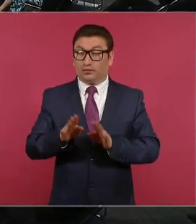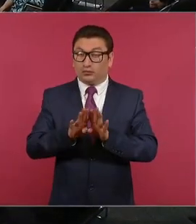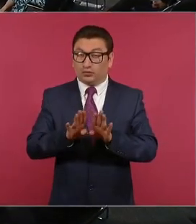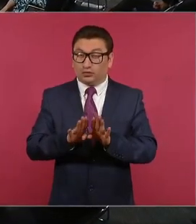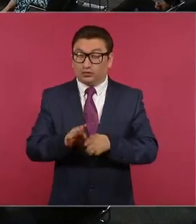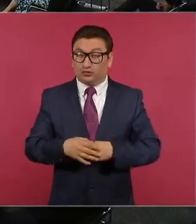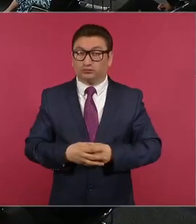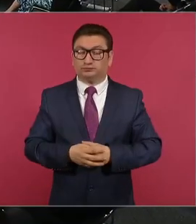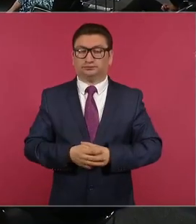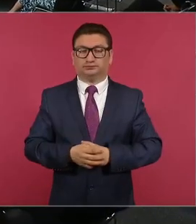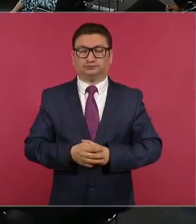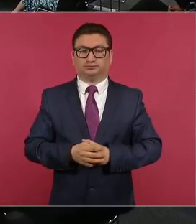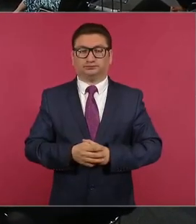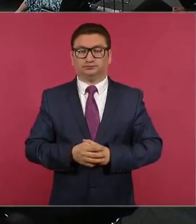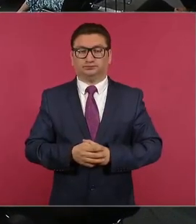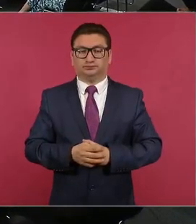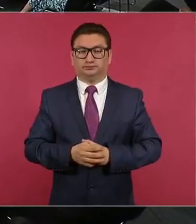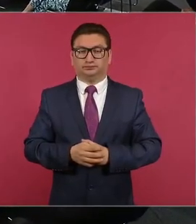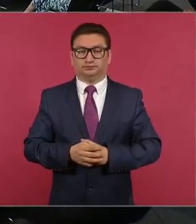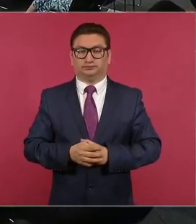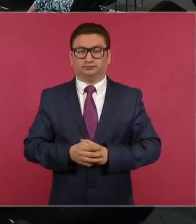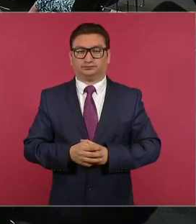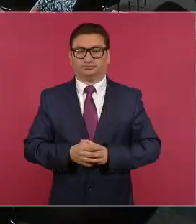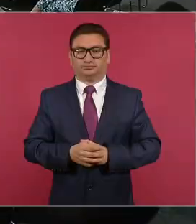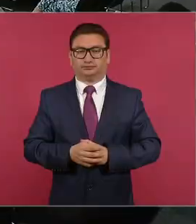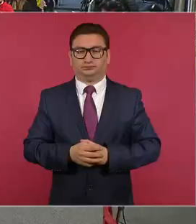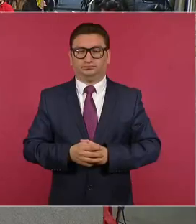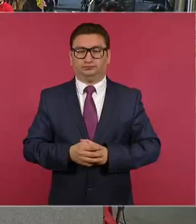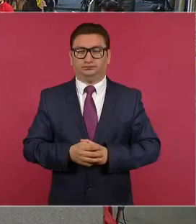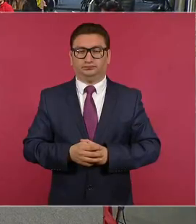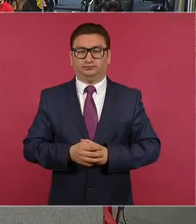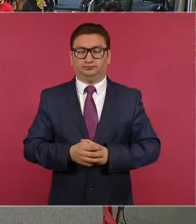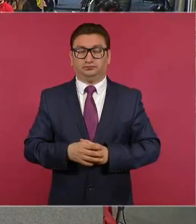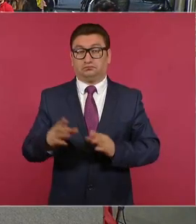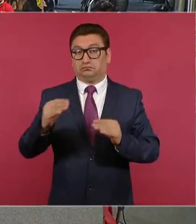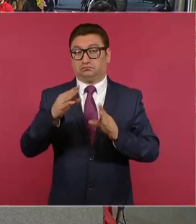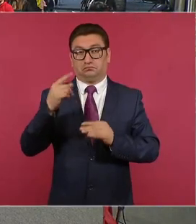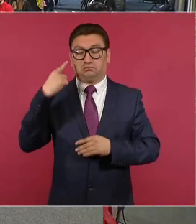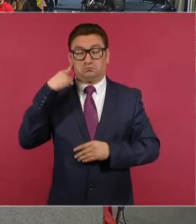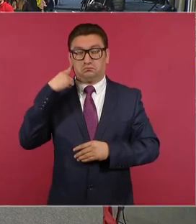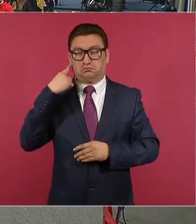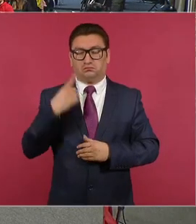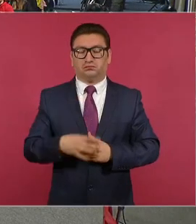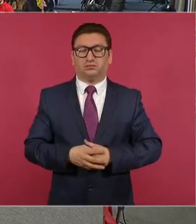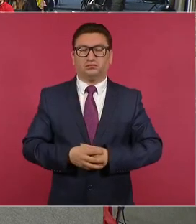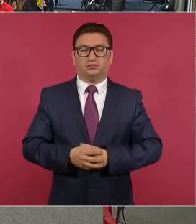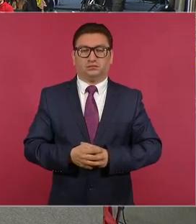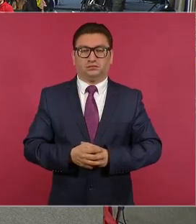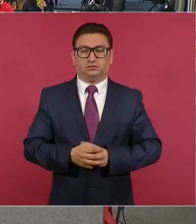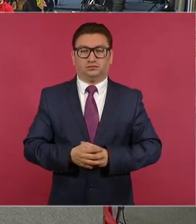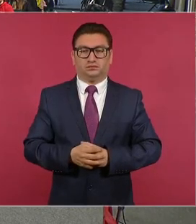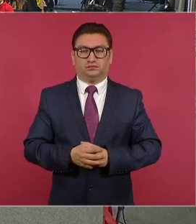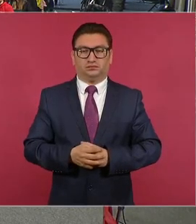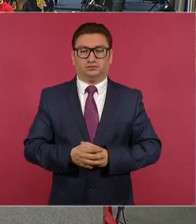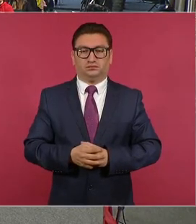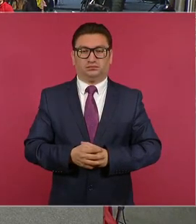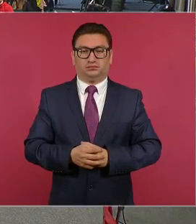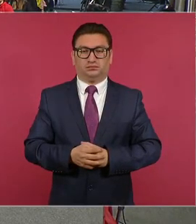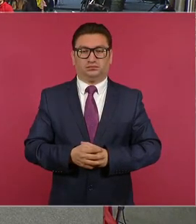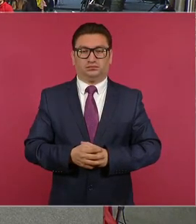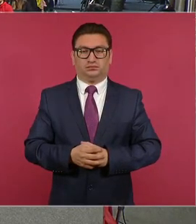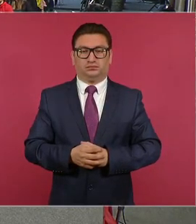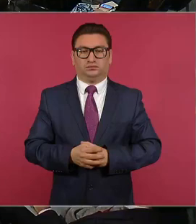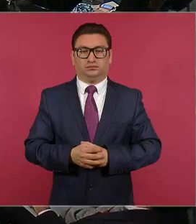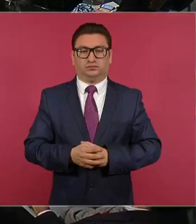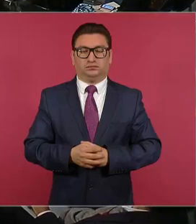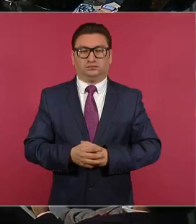los maestros de la Ciudad de México que exigen la homologación de prestaciones con respecto a otros estados, porque, por ejemplo, mientras en la sección 11